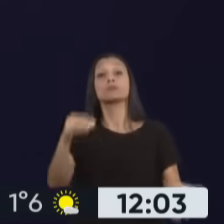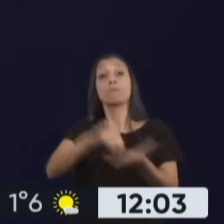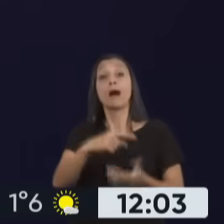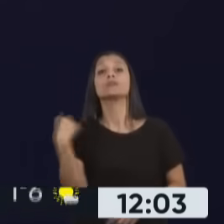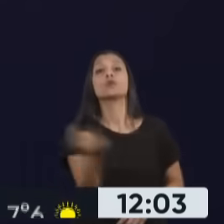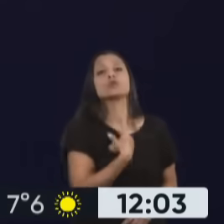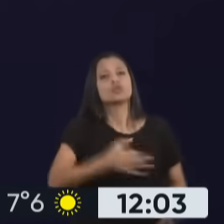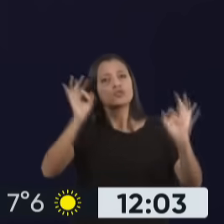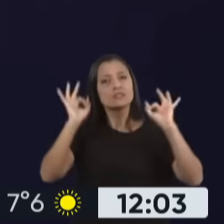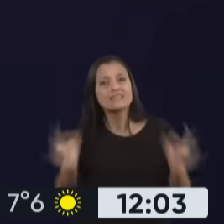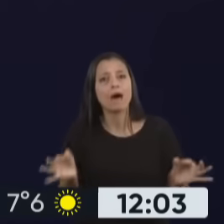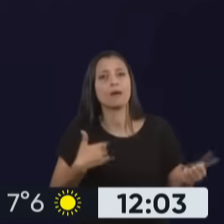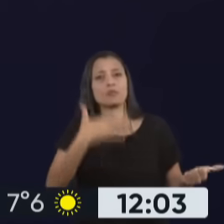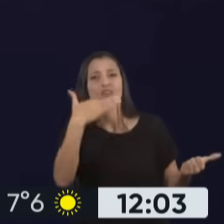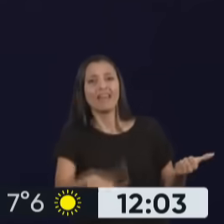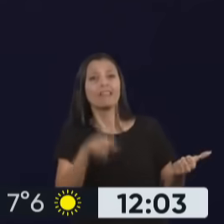un camino